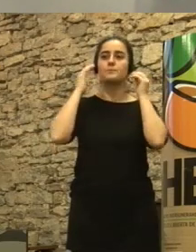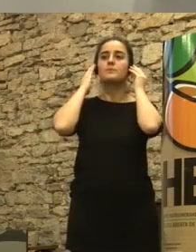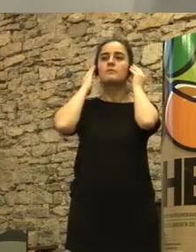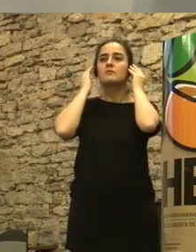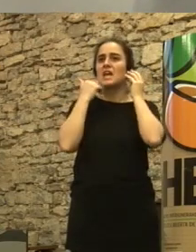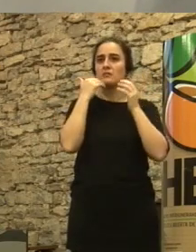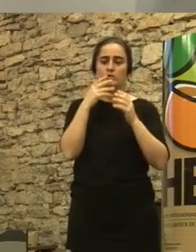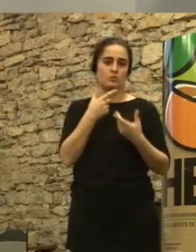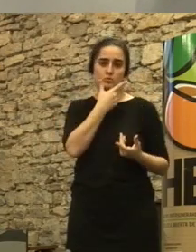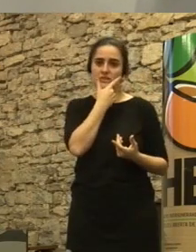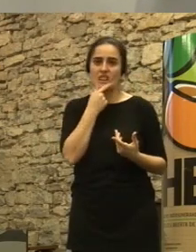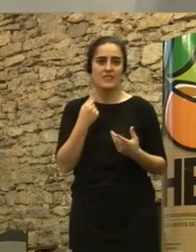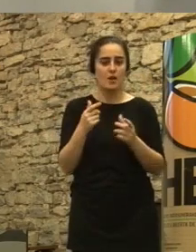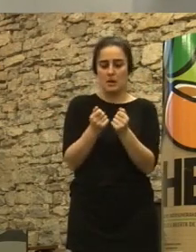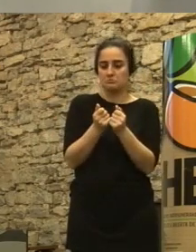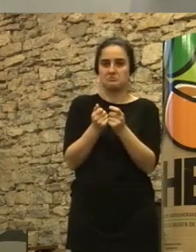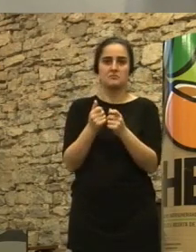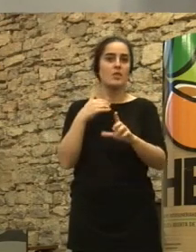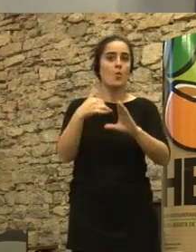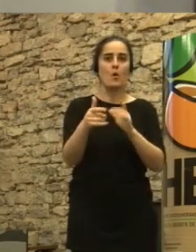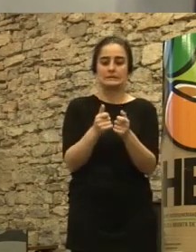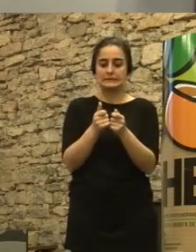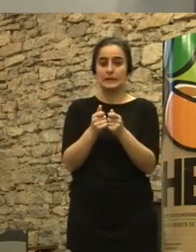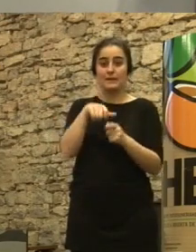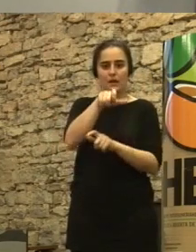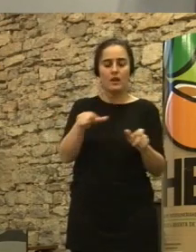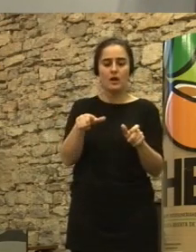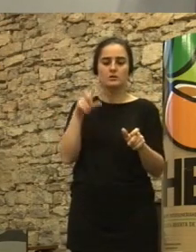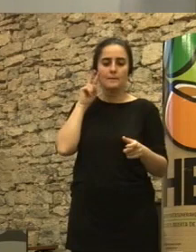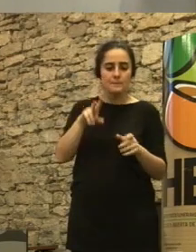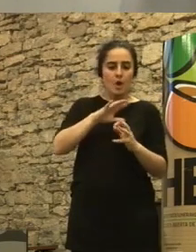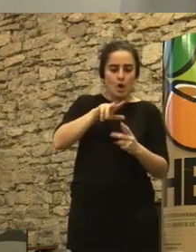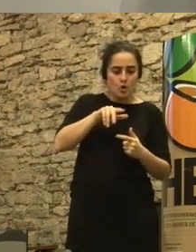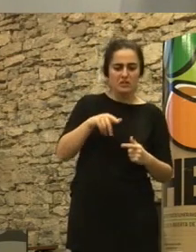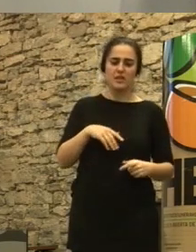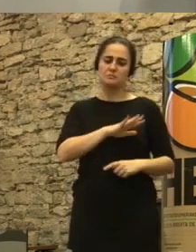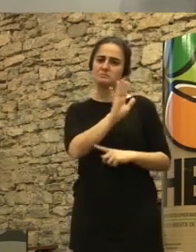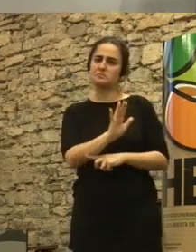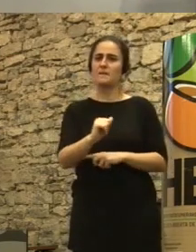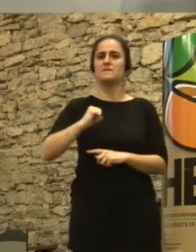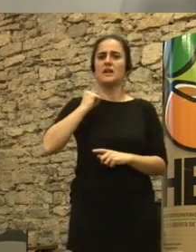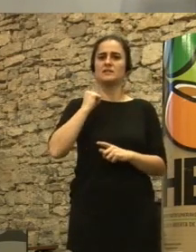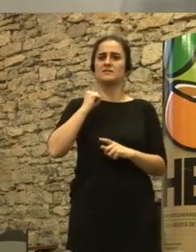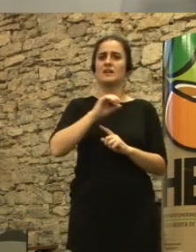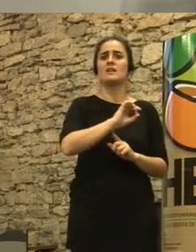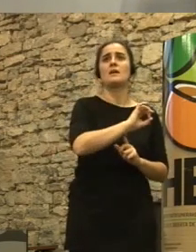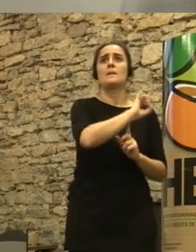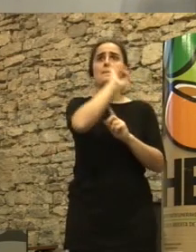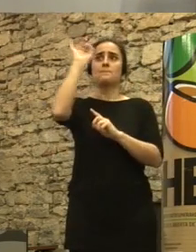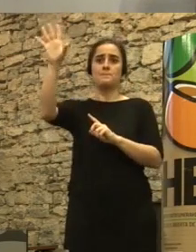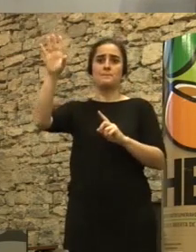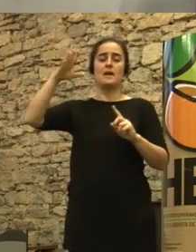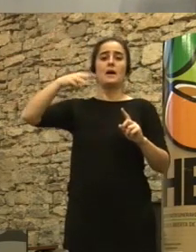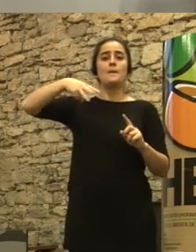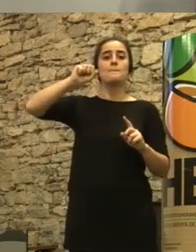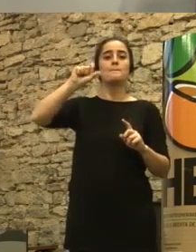muy, muy sencillo para manejar, donde es la gente que identifica una noticia potencialmente falsa, la envía maldita,